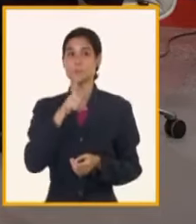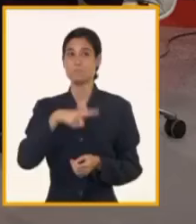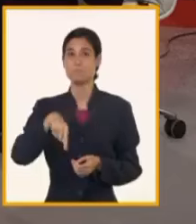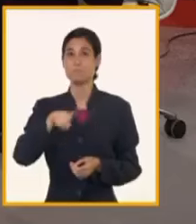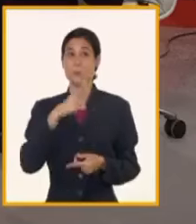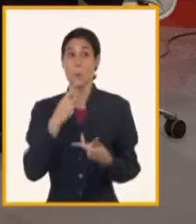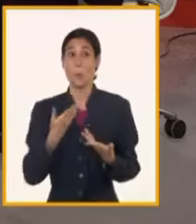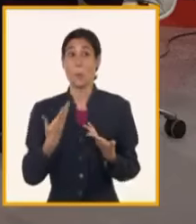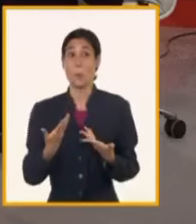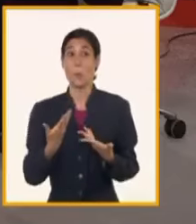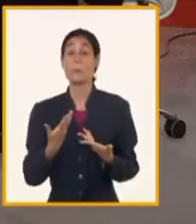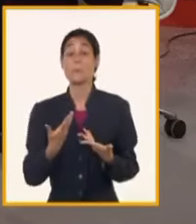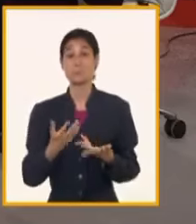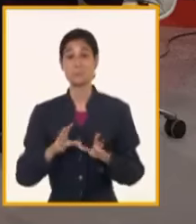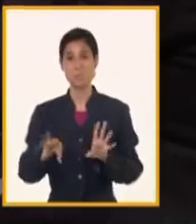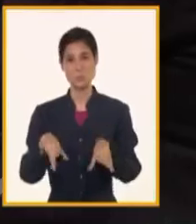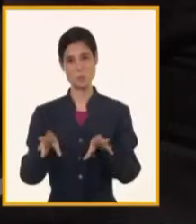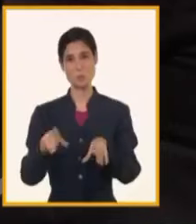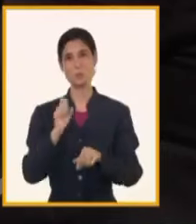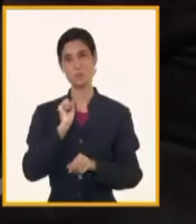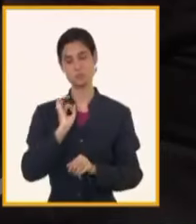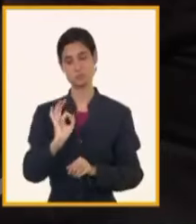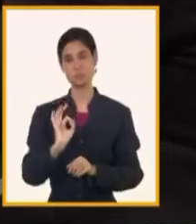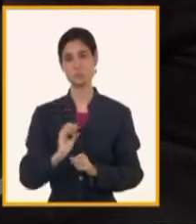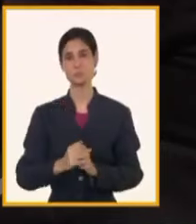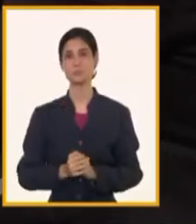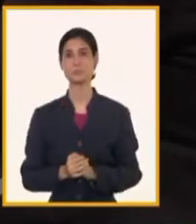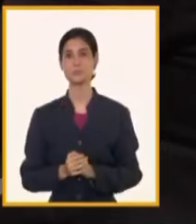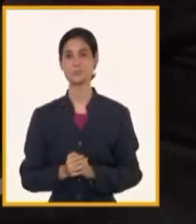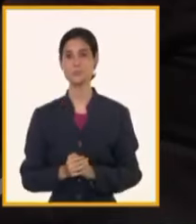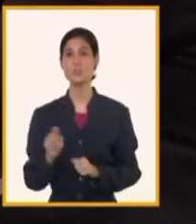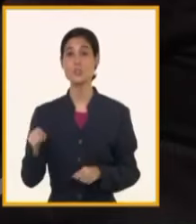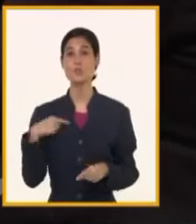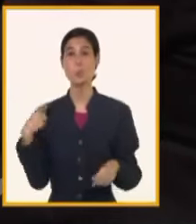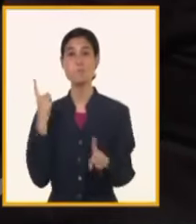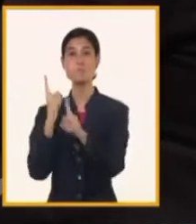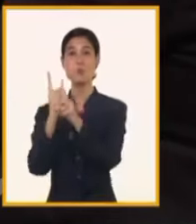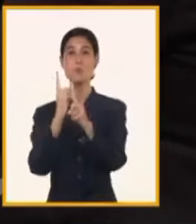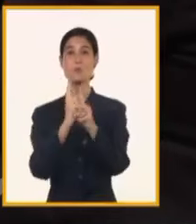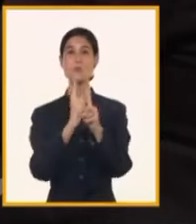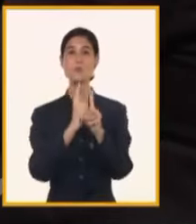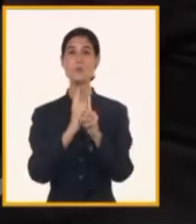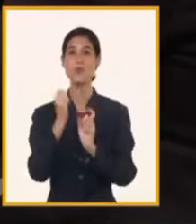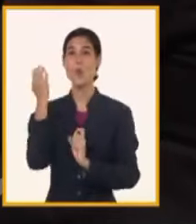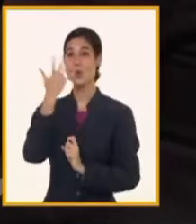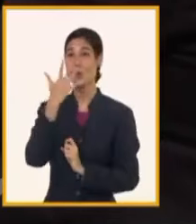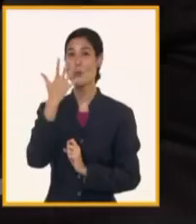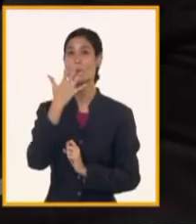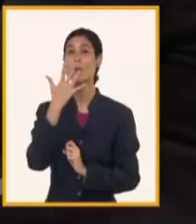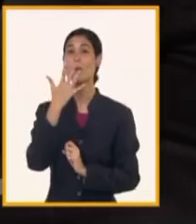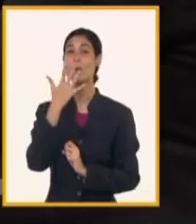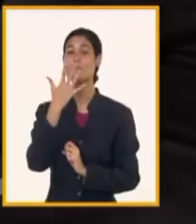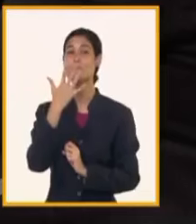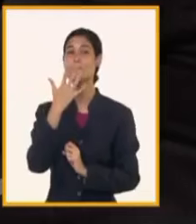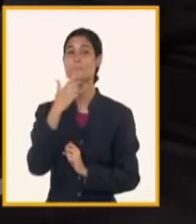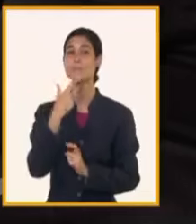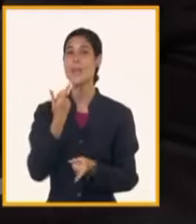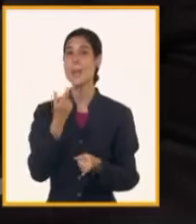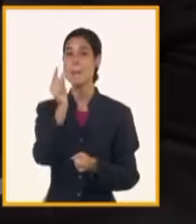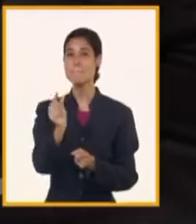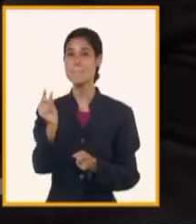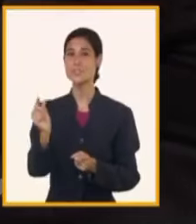confundí y vi a lazarito y vi al al a Bernardo esp si no no